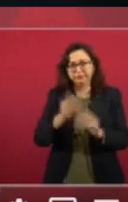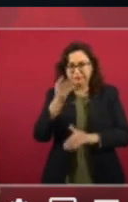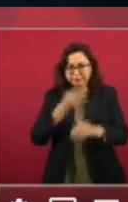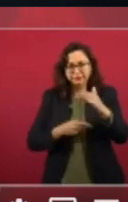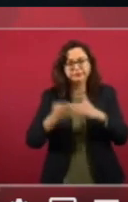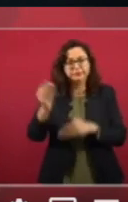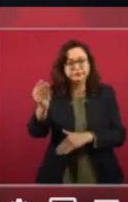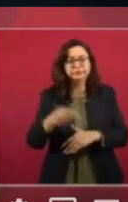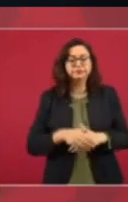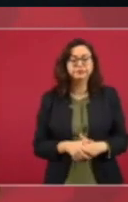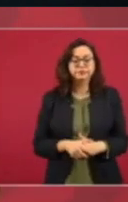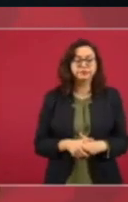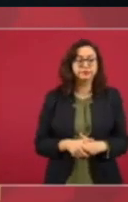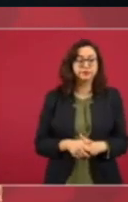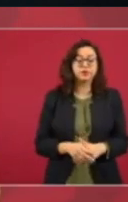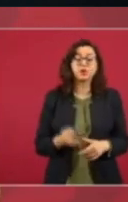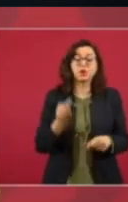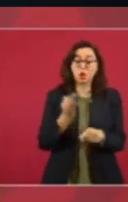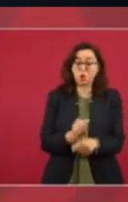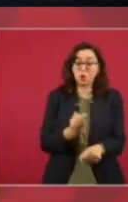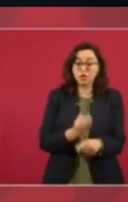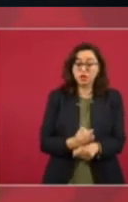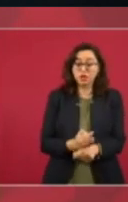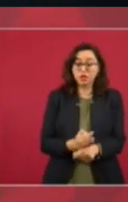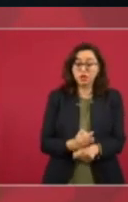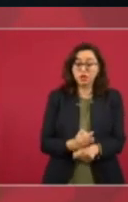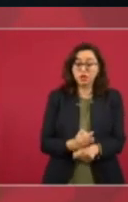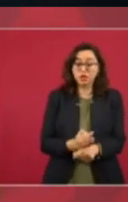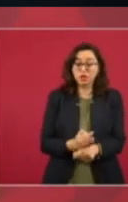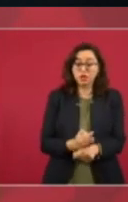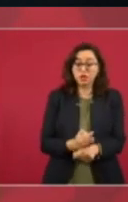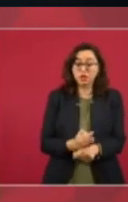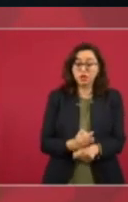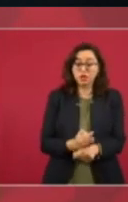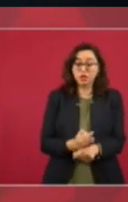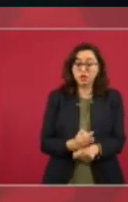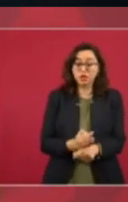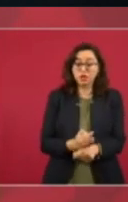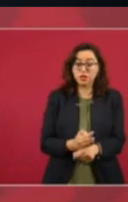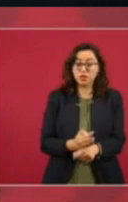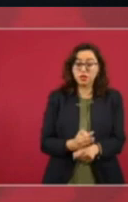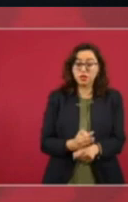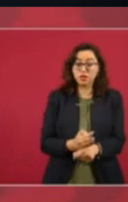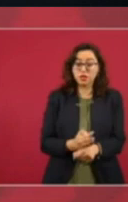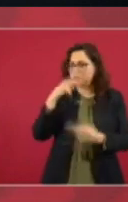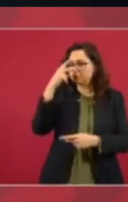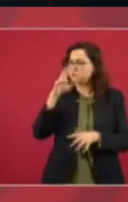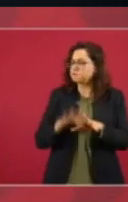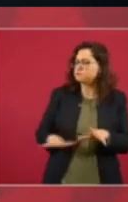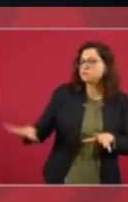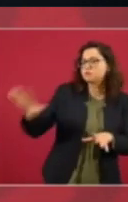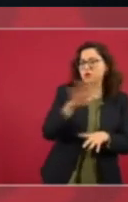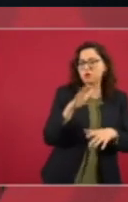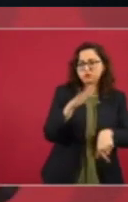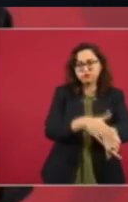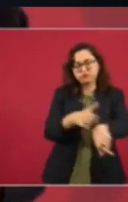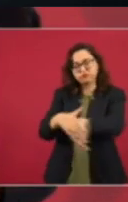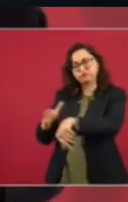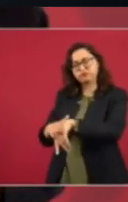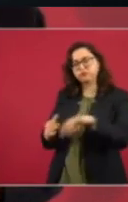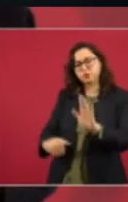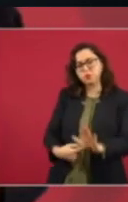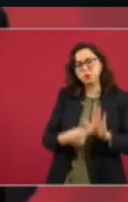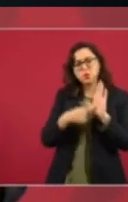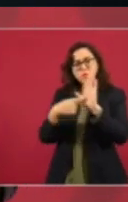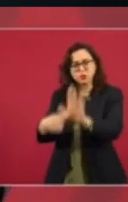informar bien a todos los mexicanos de qué se trata y por eso vamos